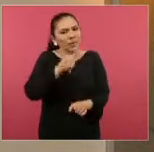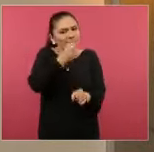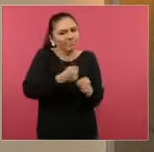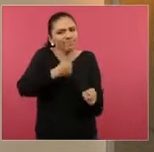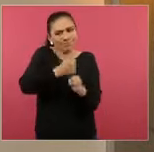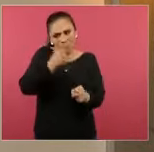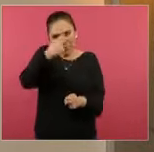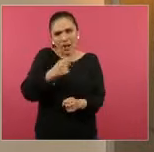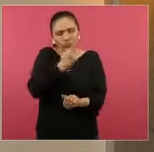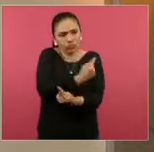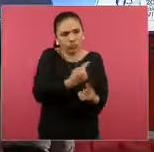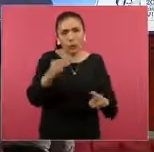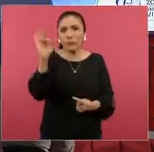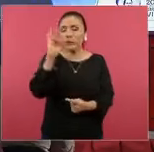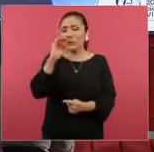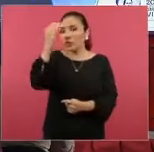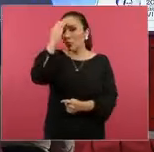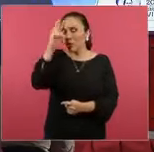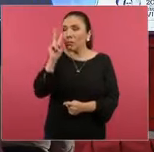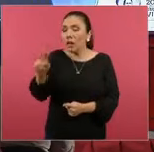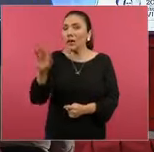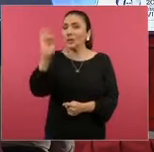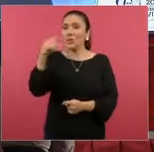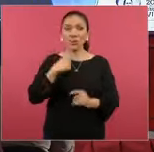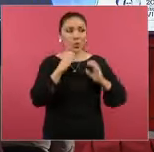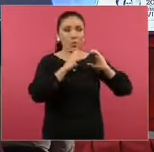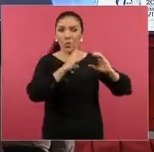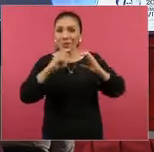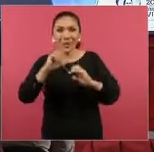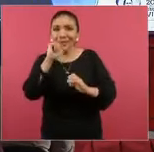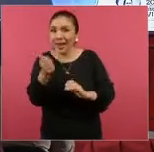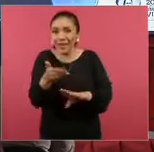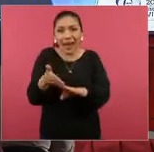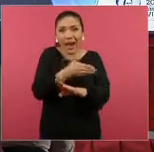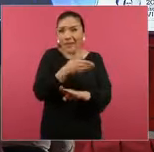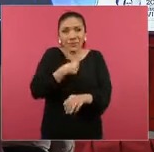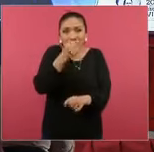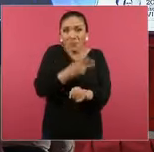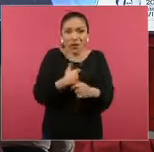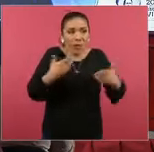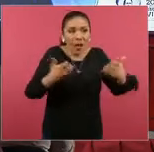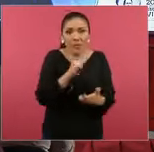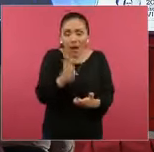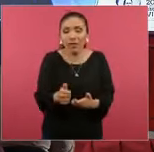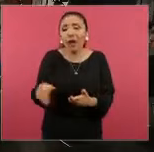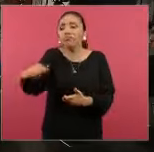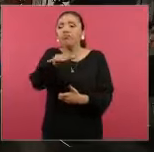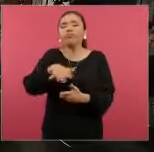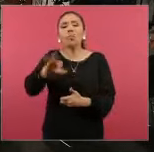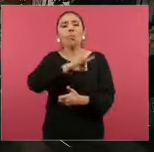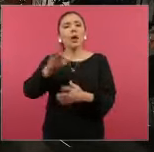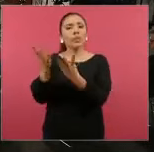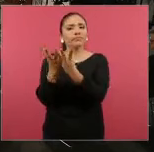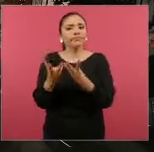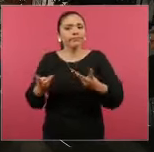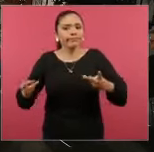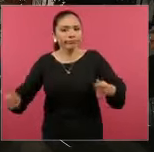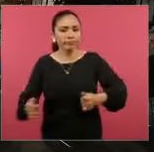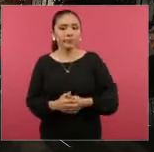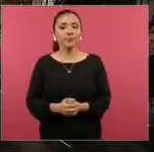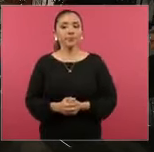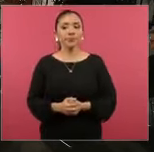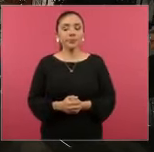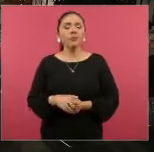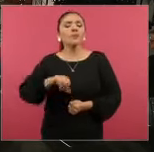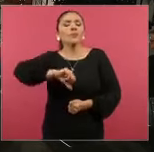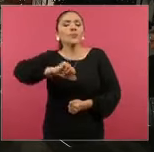si no se hace algo oportuno, este medio ambiente que tenemos puede acabar. Tenemos también el de organizar la información.